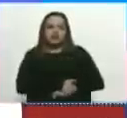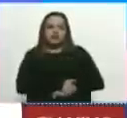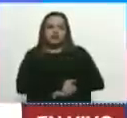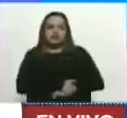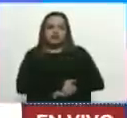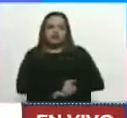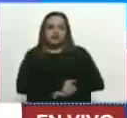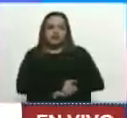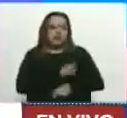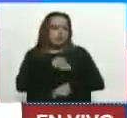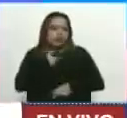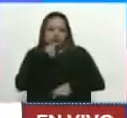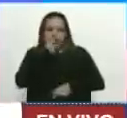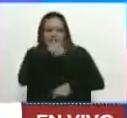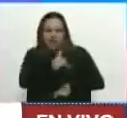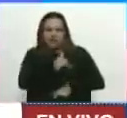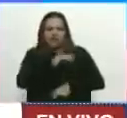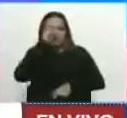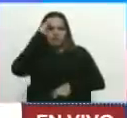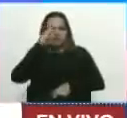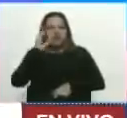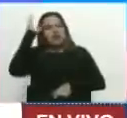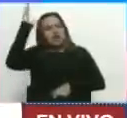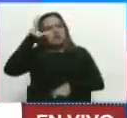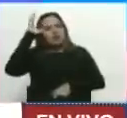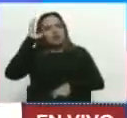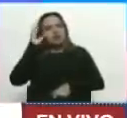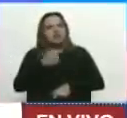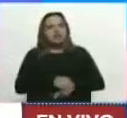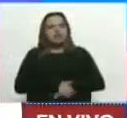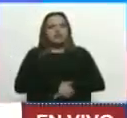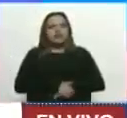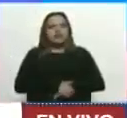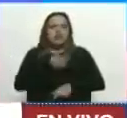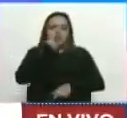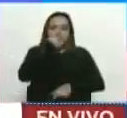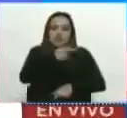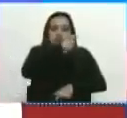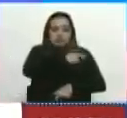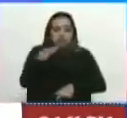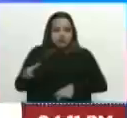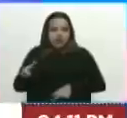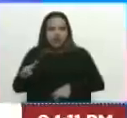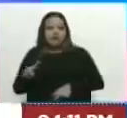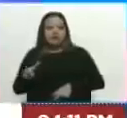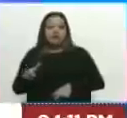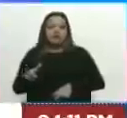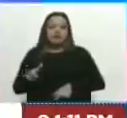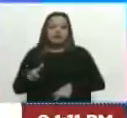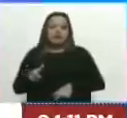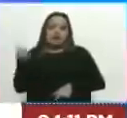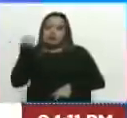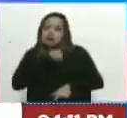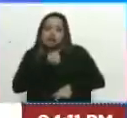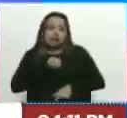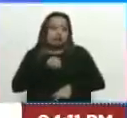hay unas fuerzas armadas capaces de decirle a los criminales gringos, con mi país no se